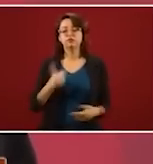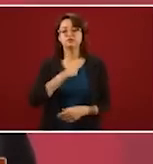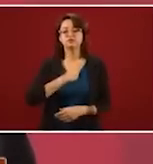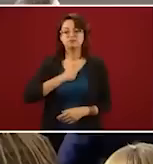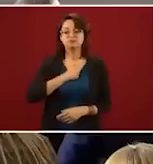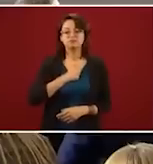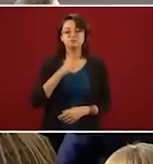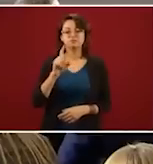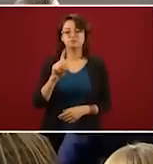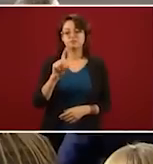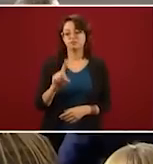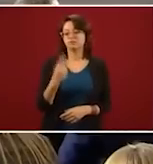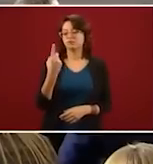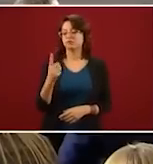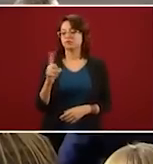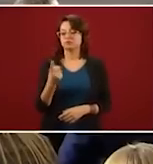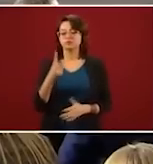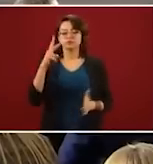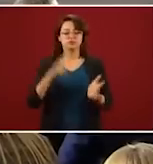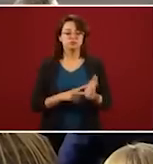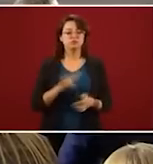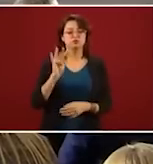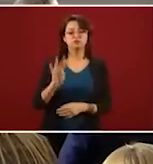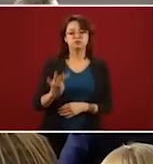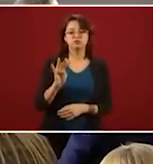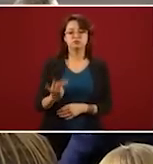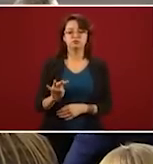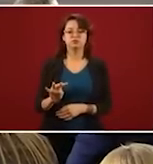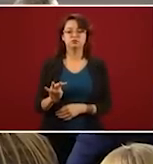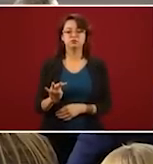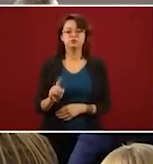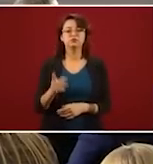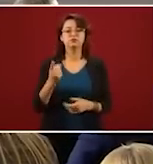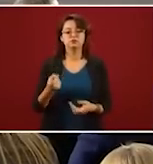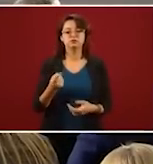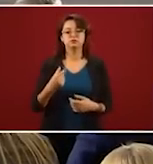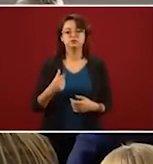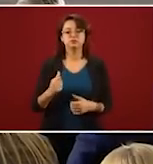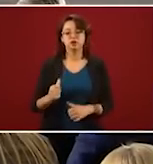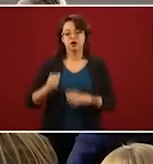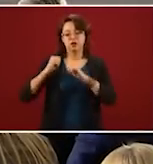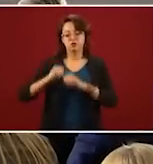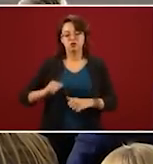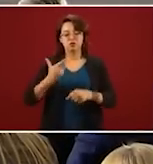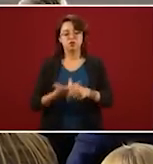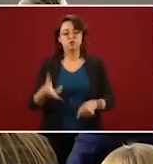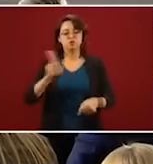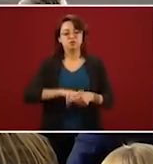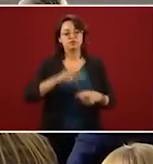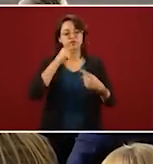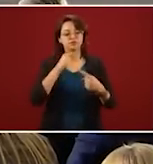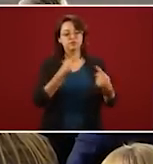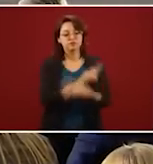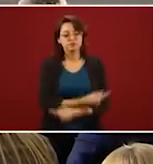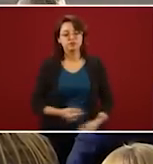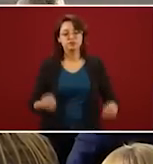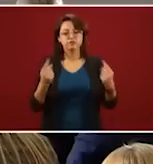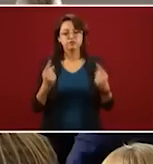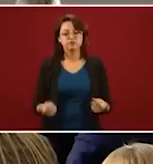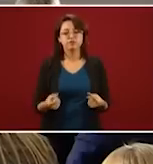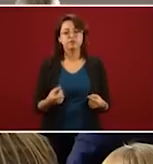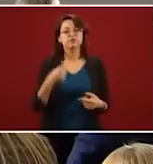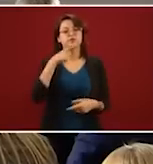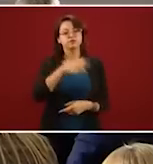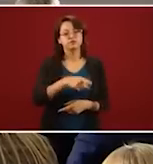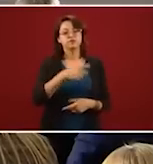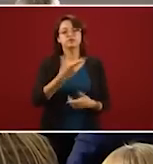Lamentablemente, el 31 de diciembre de 2019, las autoridades del Hospital Infantil ampliaron el contrato